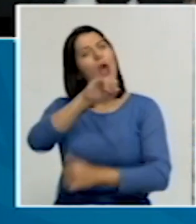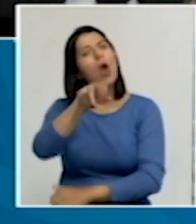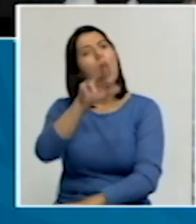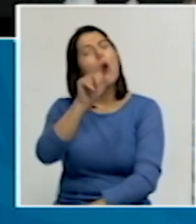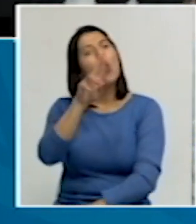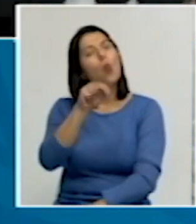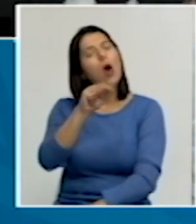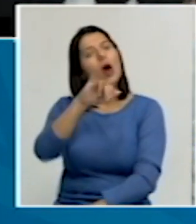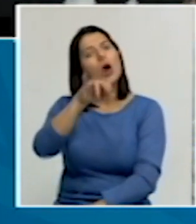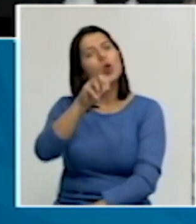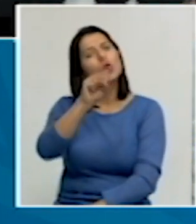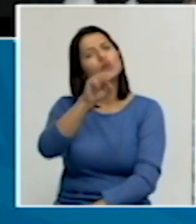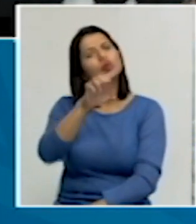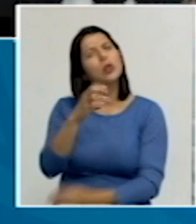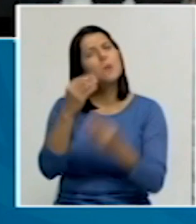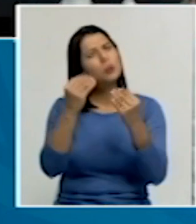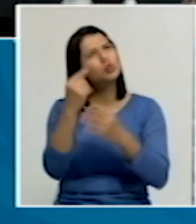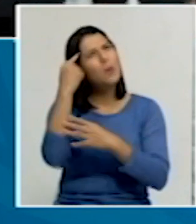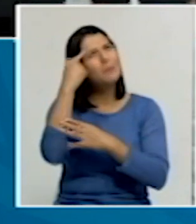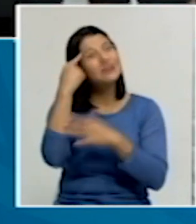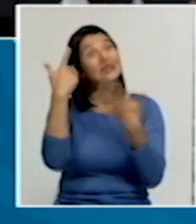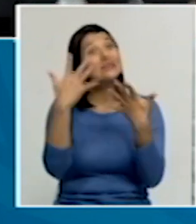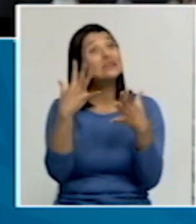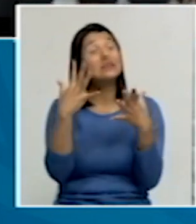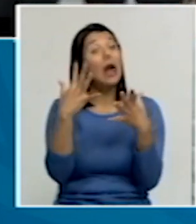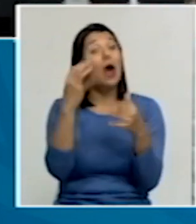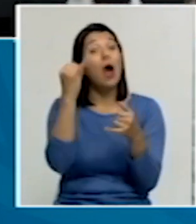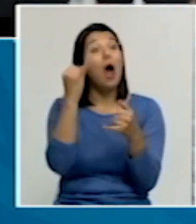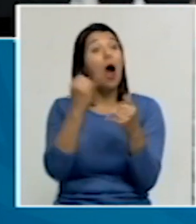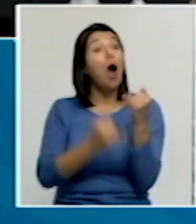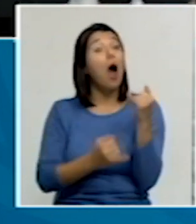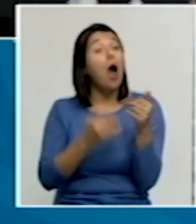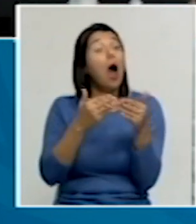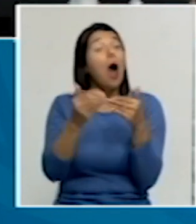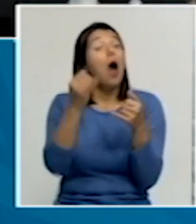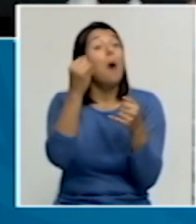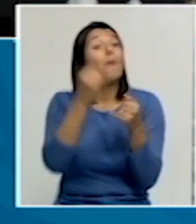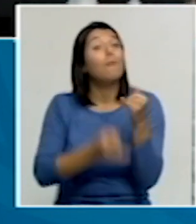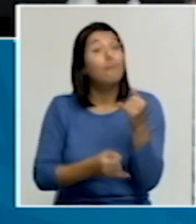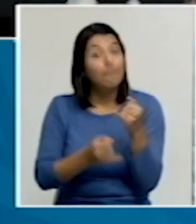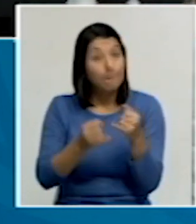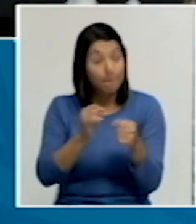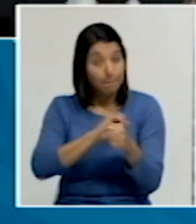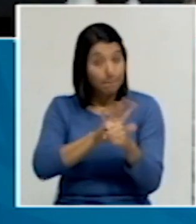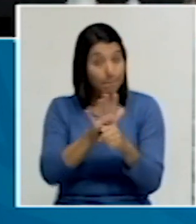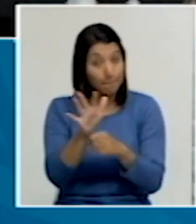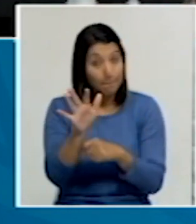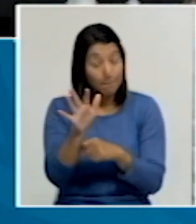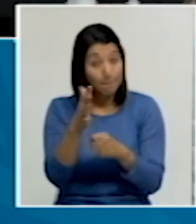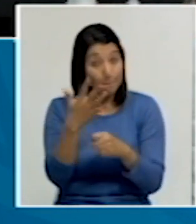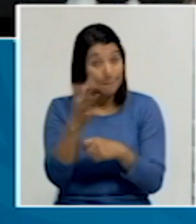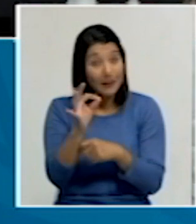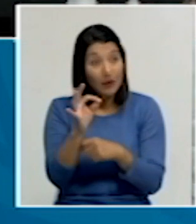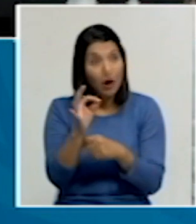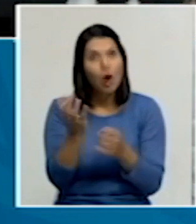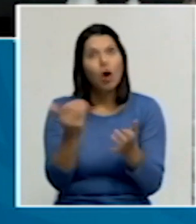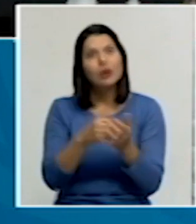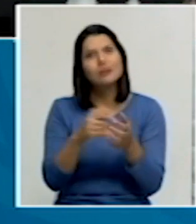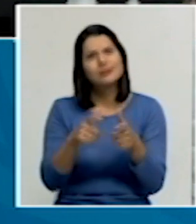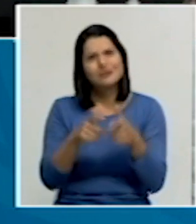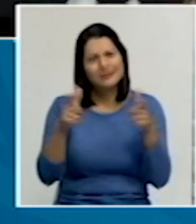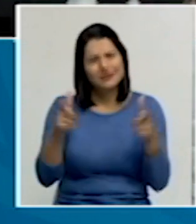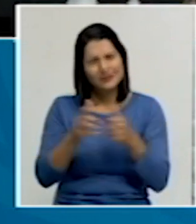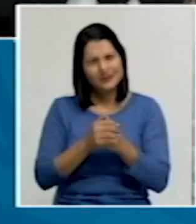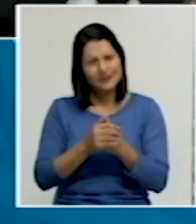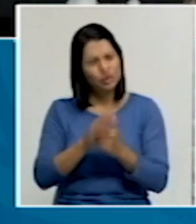pensábamos que el COVID iba de salida en Costa Rica y en el mundo, llegó una nueva ola. ¿Cómo caracterizaría usted esta